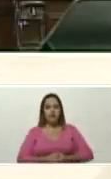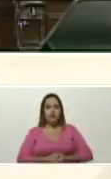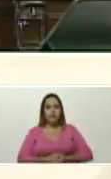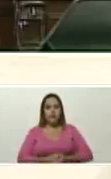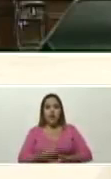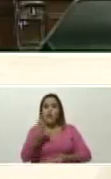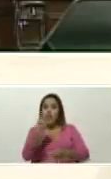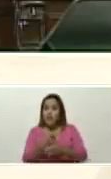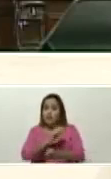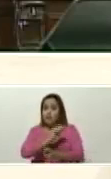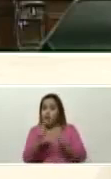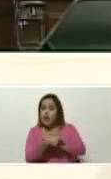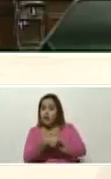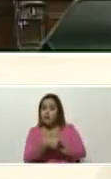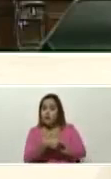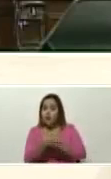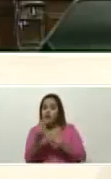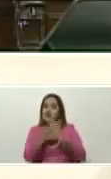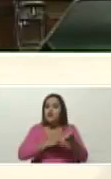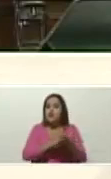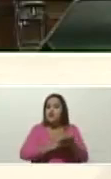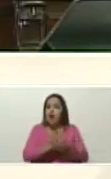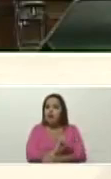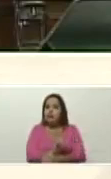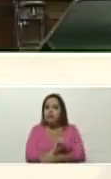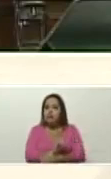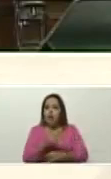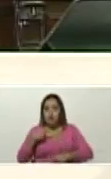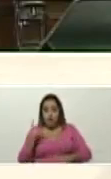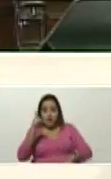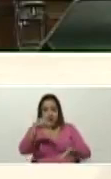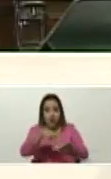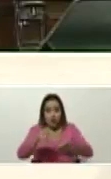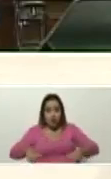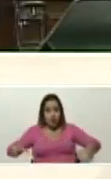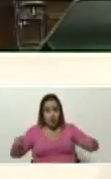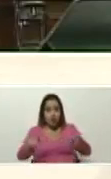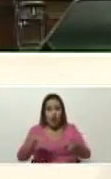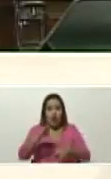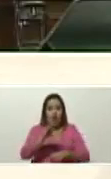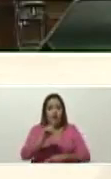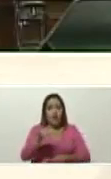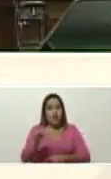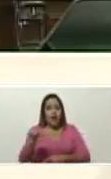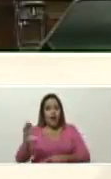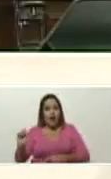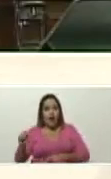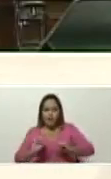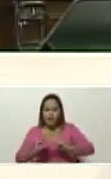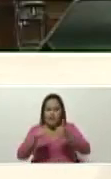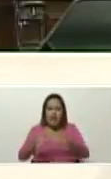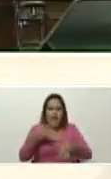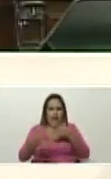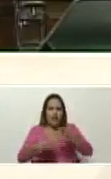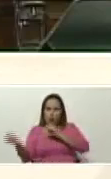que convertirlas en acción. Yo vengo en este Salón Boyacá hoy, al iniciar estas jornadas de debate y de